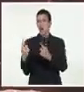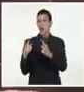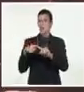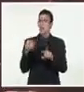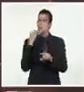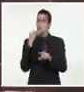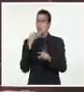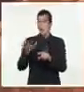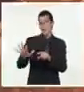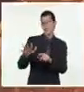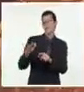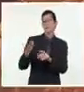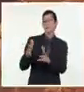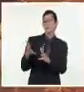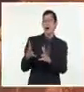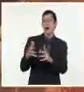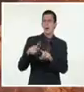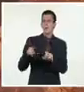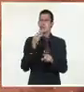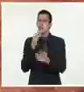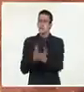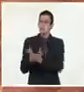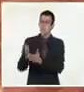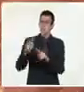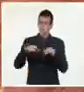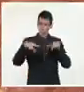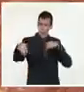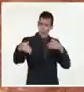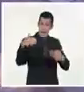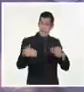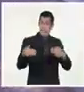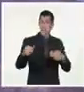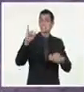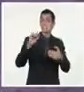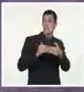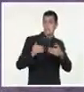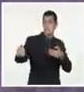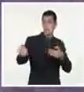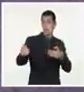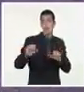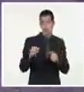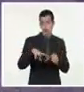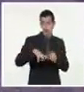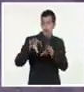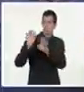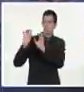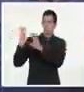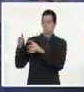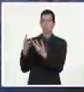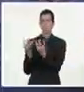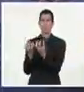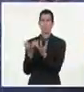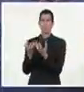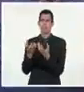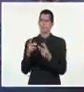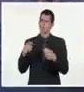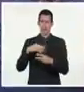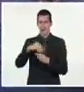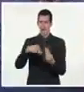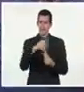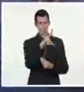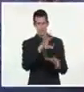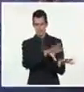puede continuar dando servicio. Del servicio de funcionamiento de esta conductora se beneficia la mayor parte de la población que reside en La Habana.